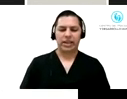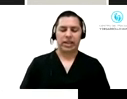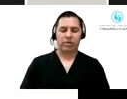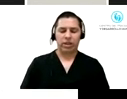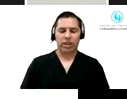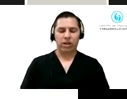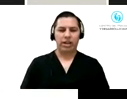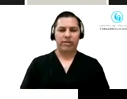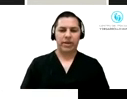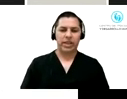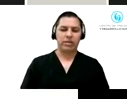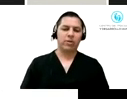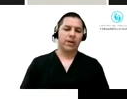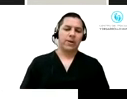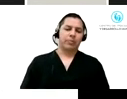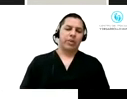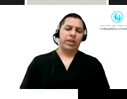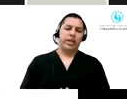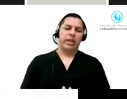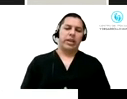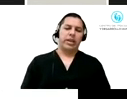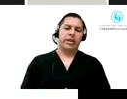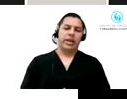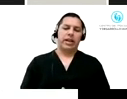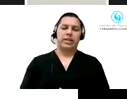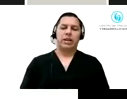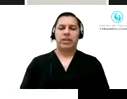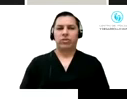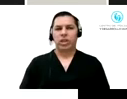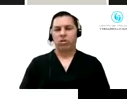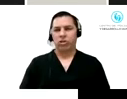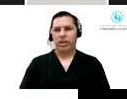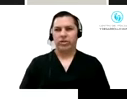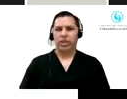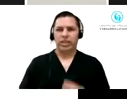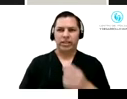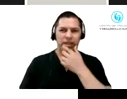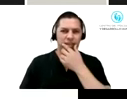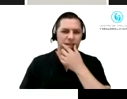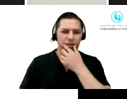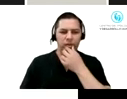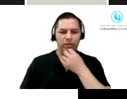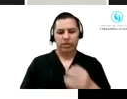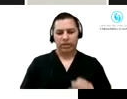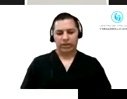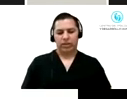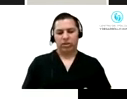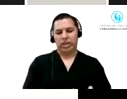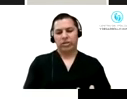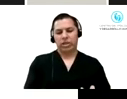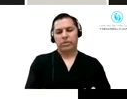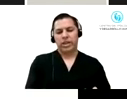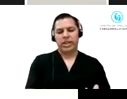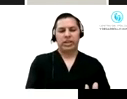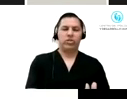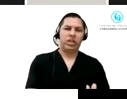tercer, cuarta ola del feminismo y aquí están más asociados los derechos de tercera generación. Los